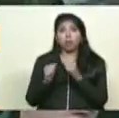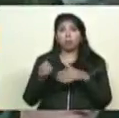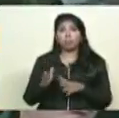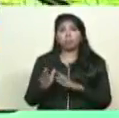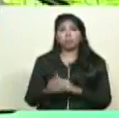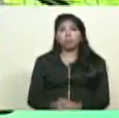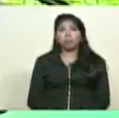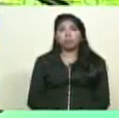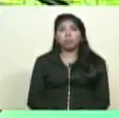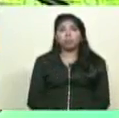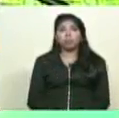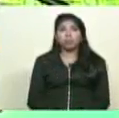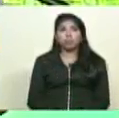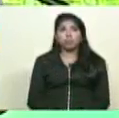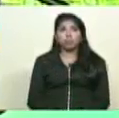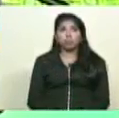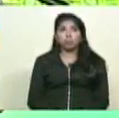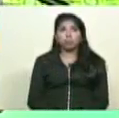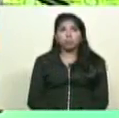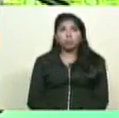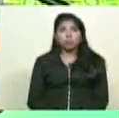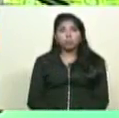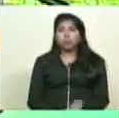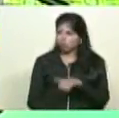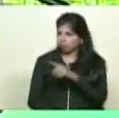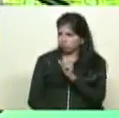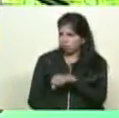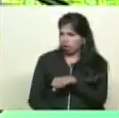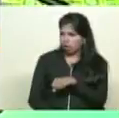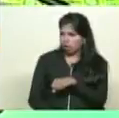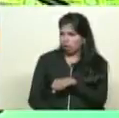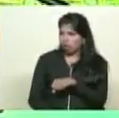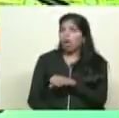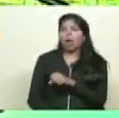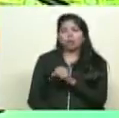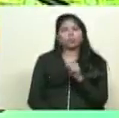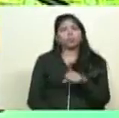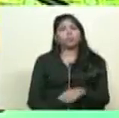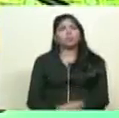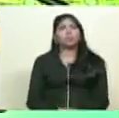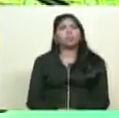Mérida. De Mérida, ¿no? De Tobar.